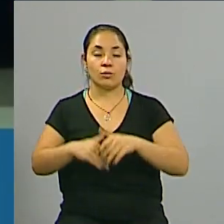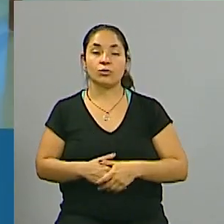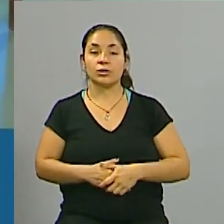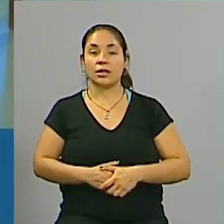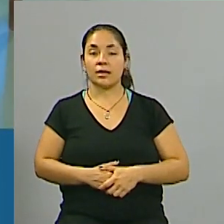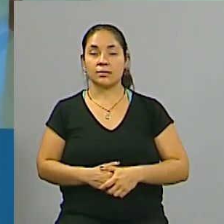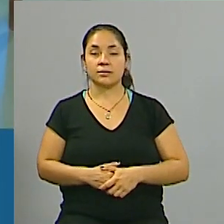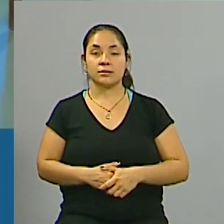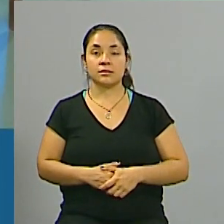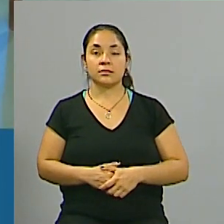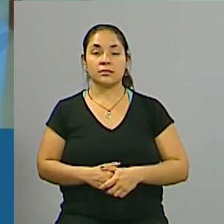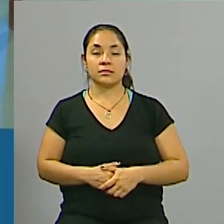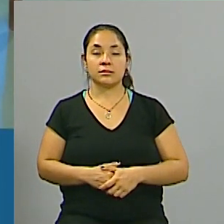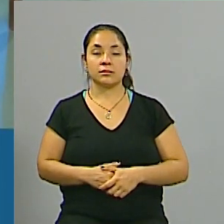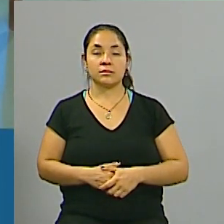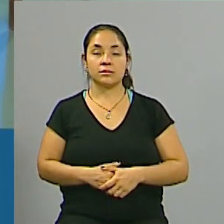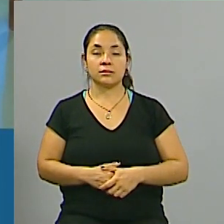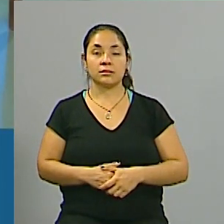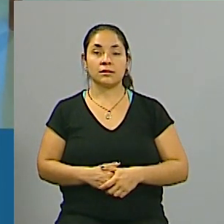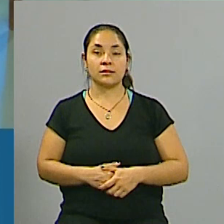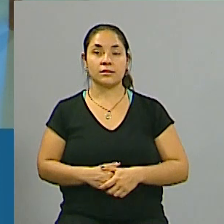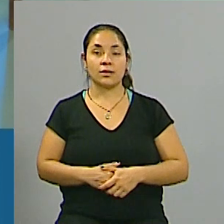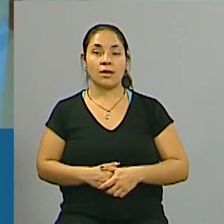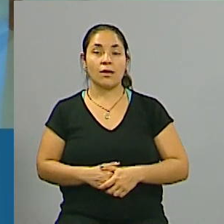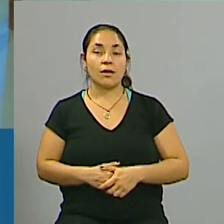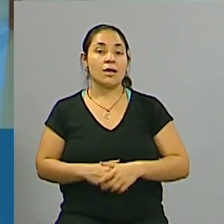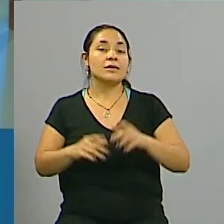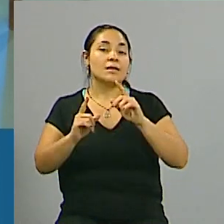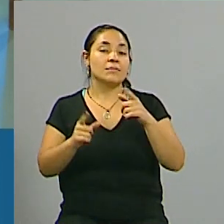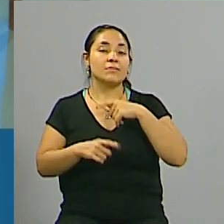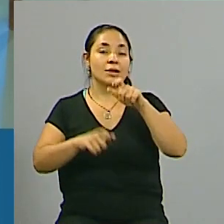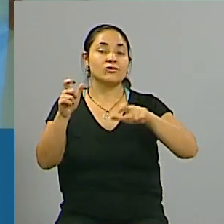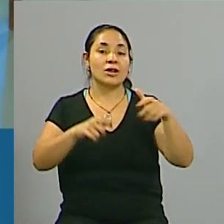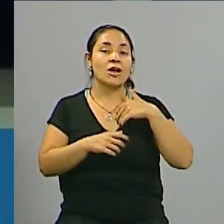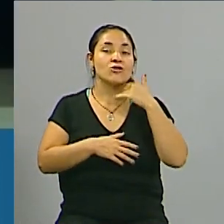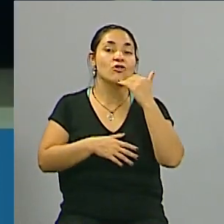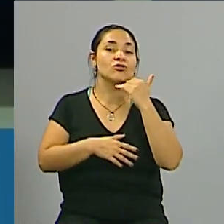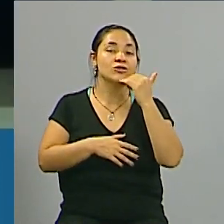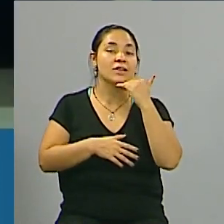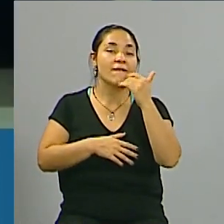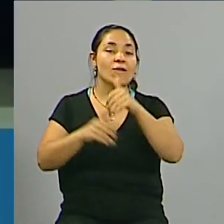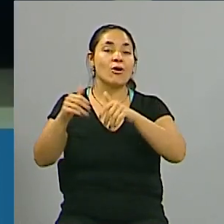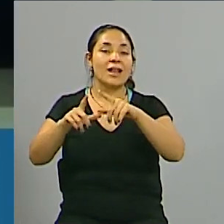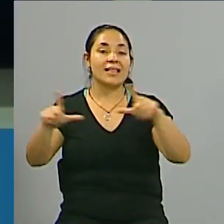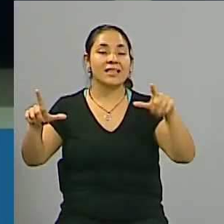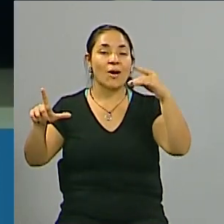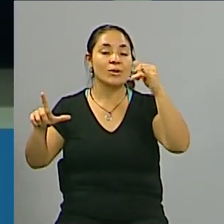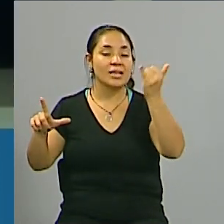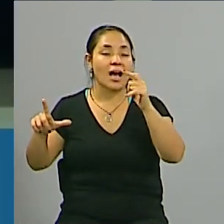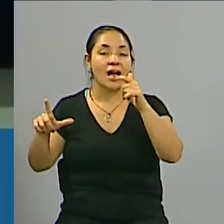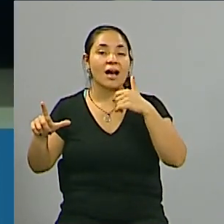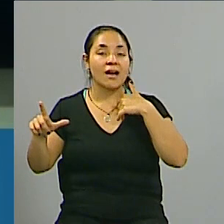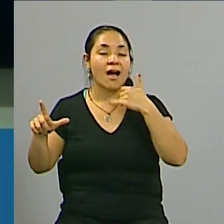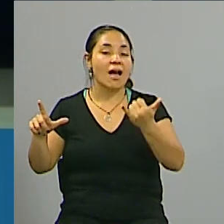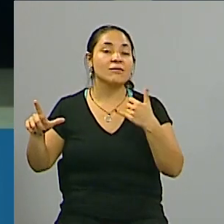ni siquiera estoy interiorizada de que tenemos boleta única. Digo, pasa con muchos. Es que ahí está el tema, la gente tiene puestos sus intereses en